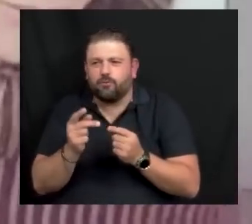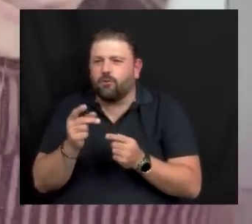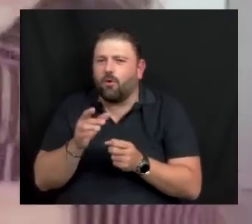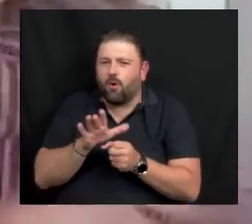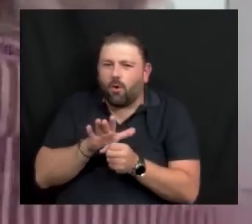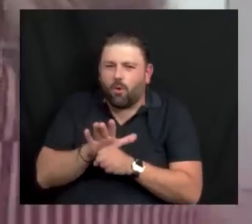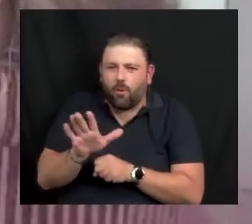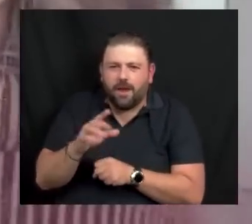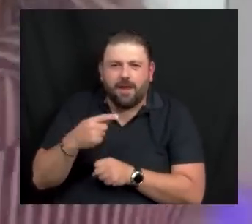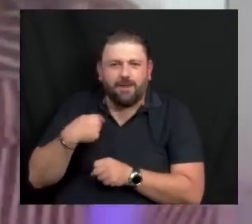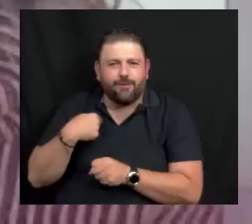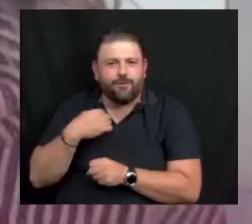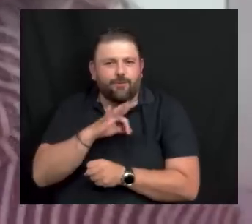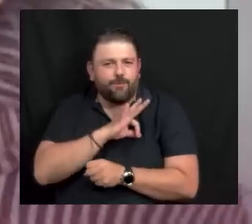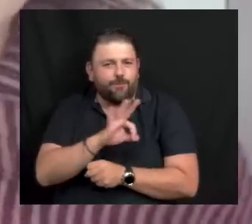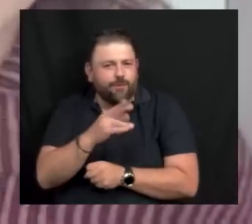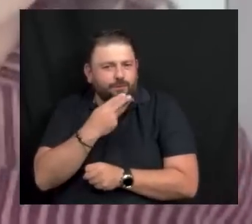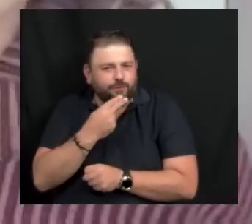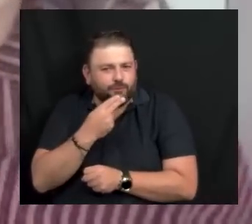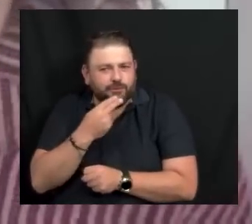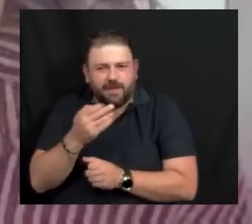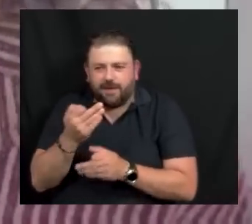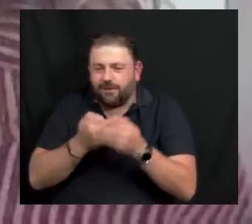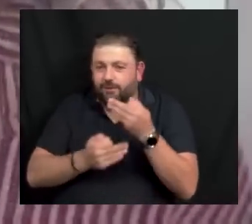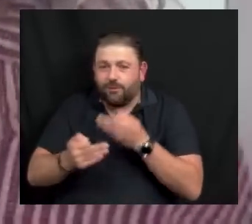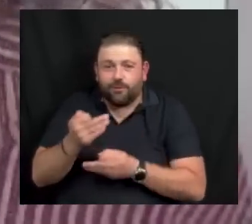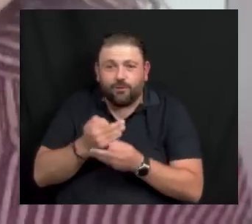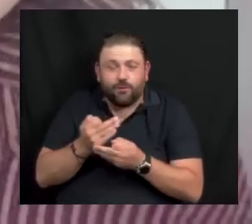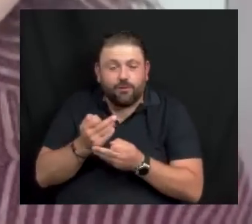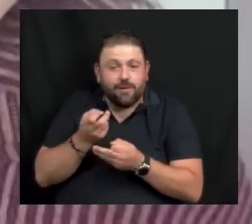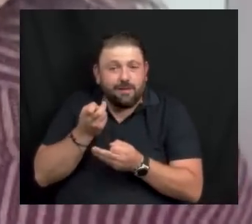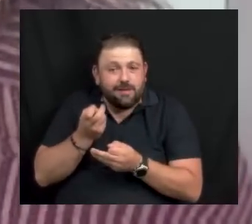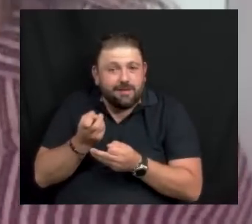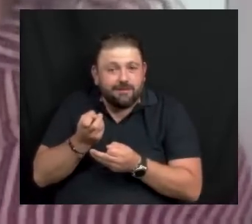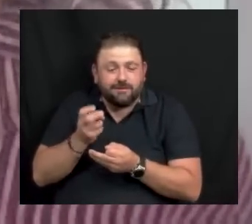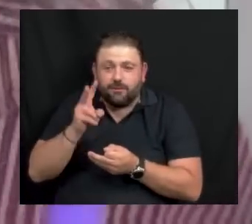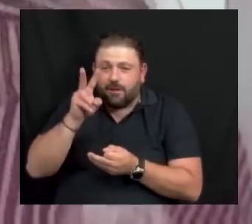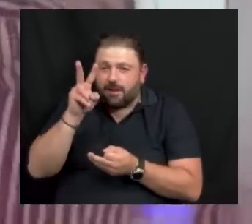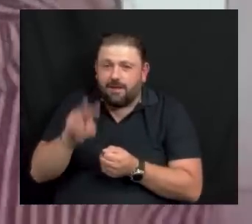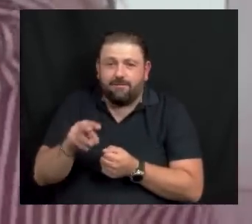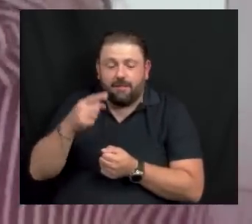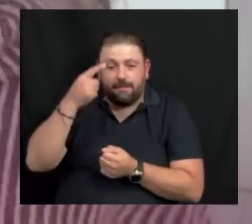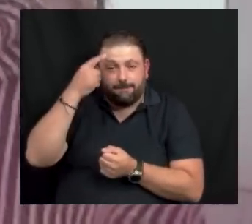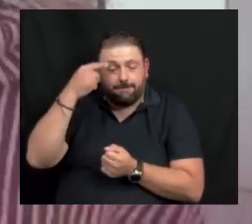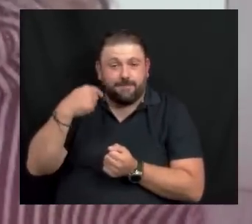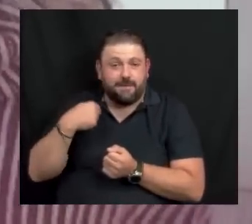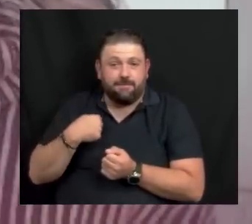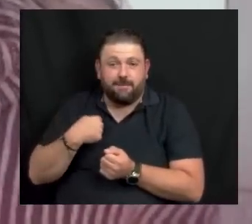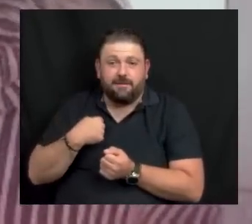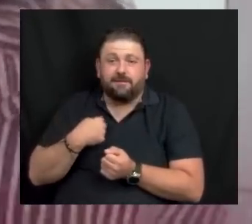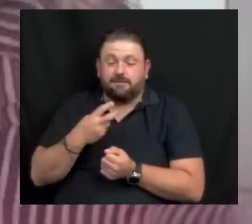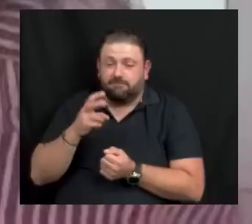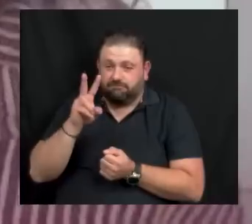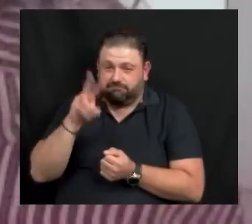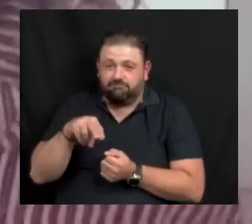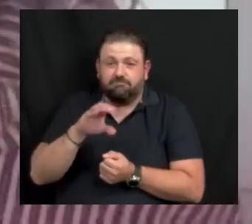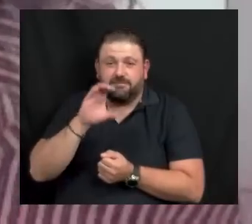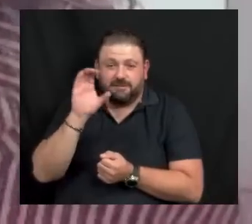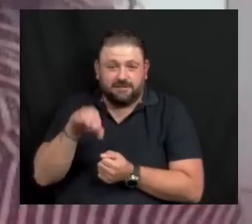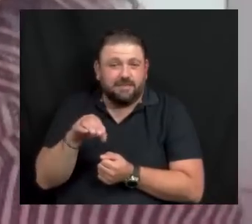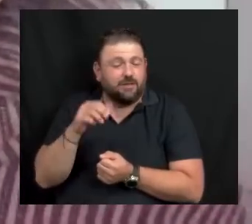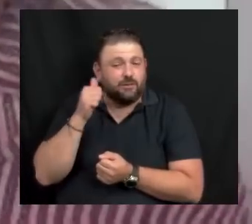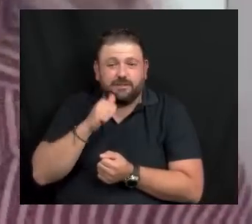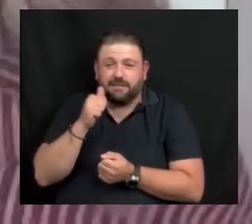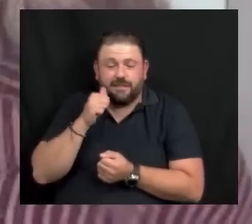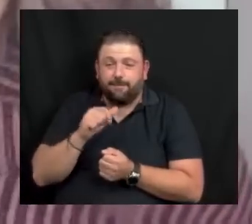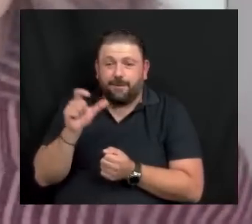cómo los resultados que queremos cada una de nosotros. Y eso para mí es, sí es cierto, primero creen en ti que